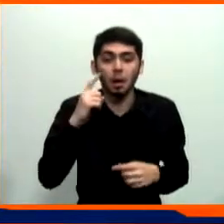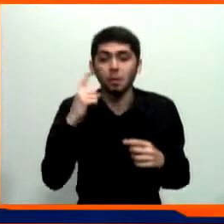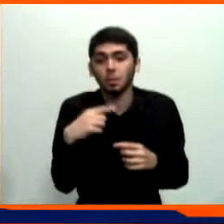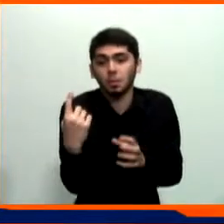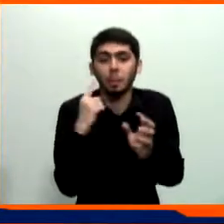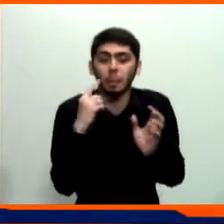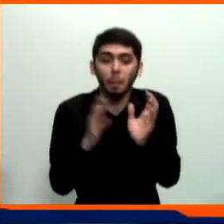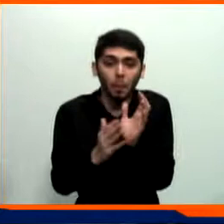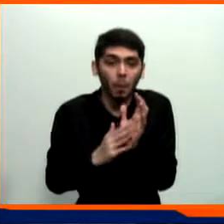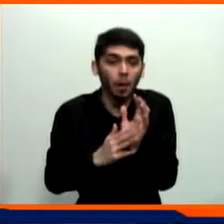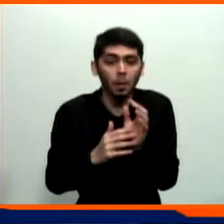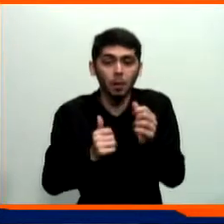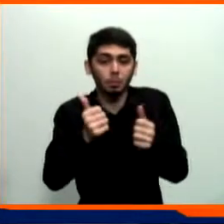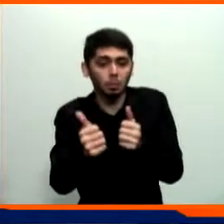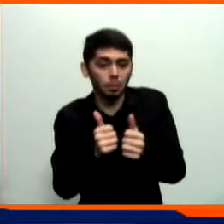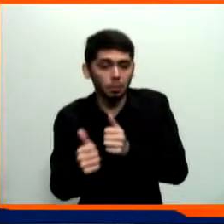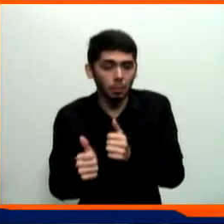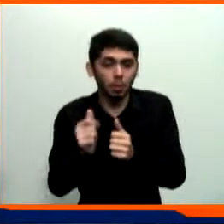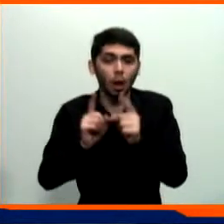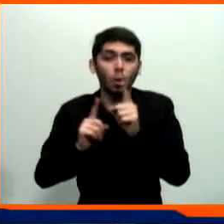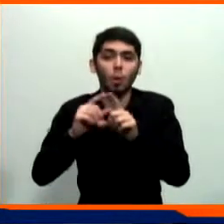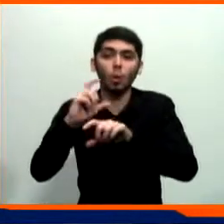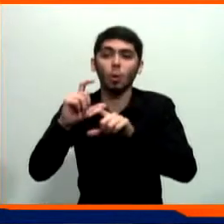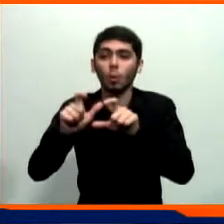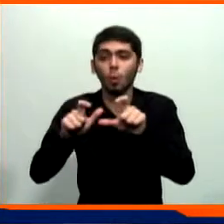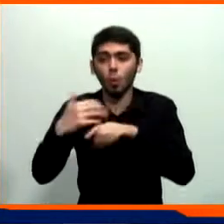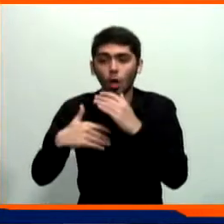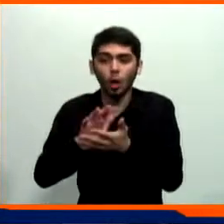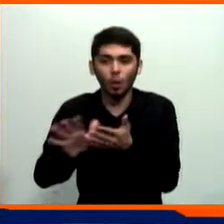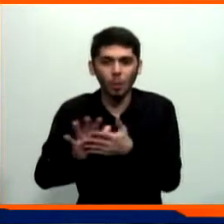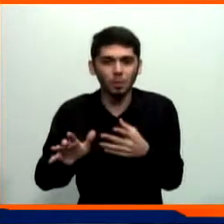estamos llevando jugadores que van a demostrar, sobre todo en los penales, ¿no?